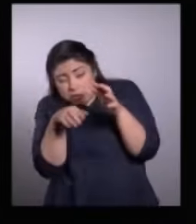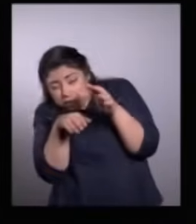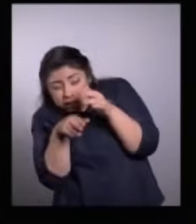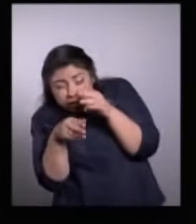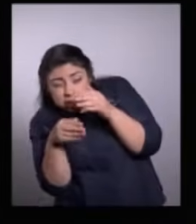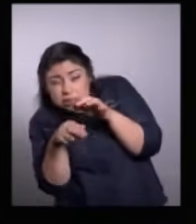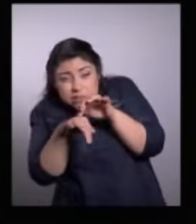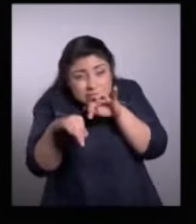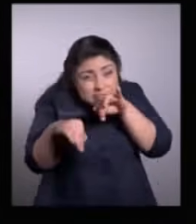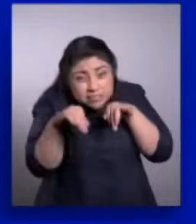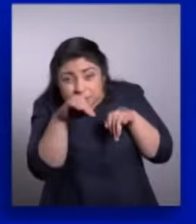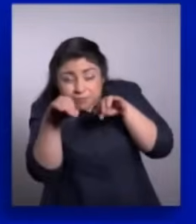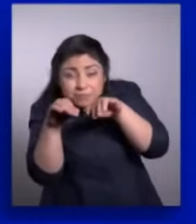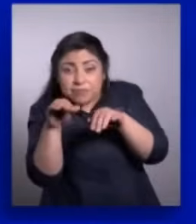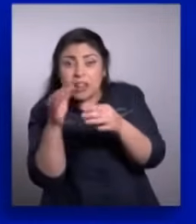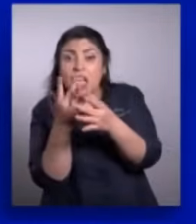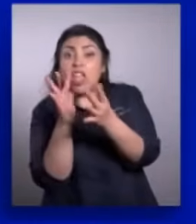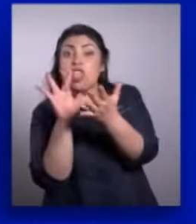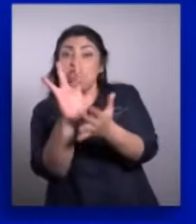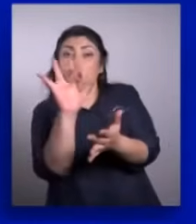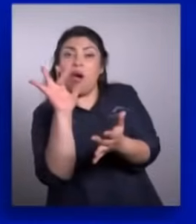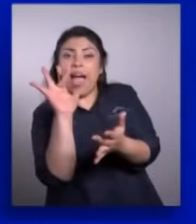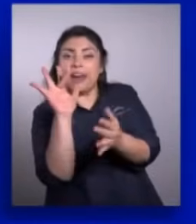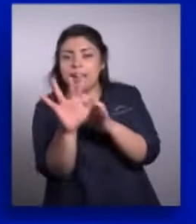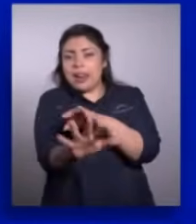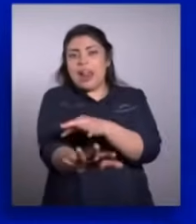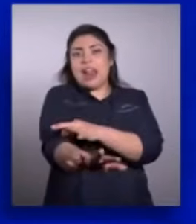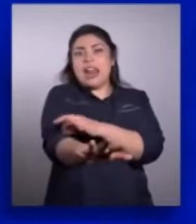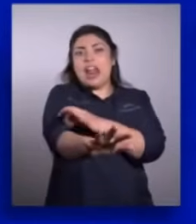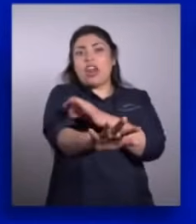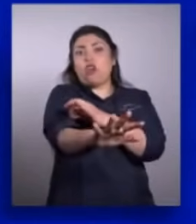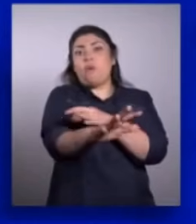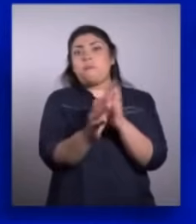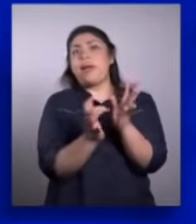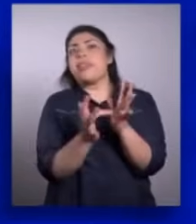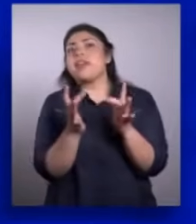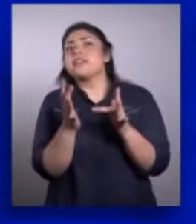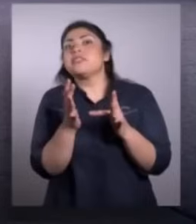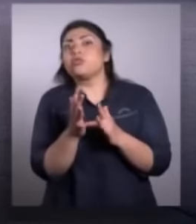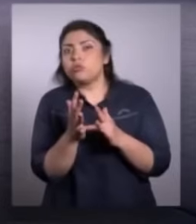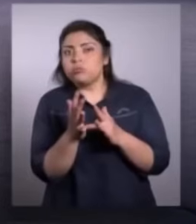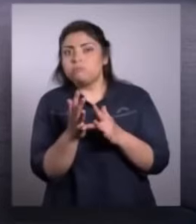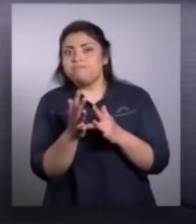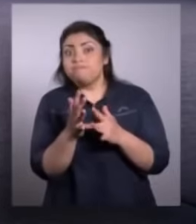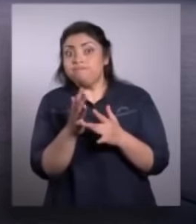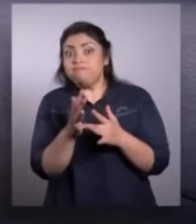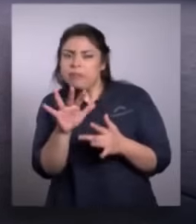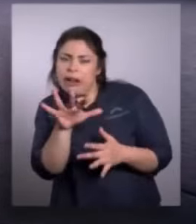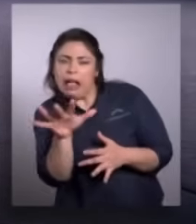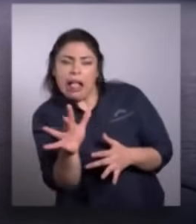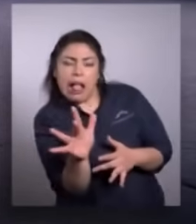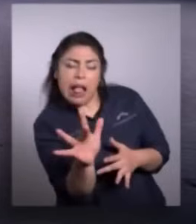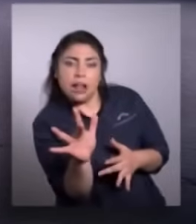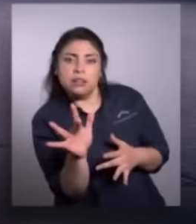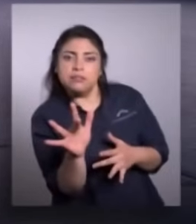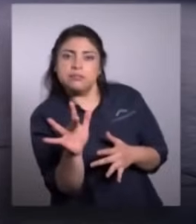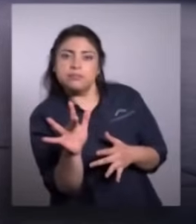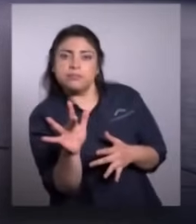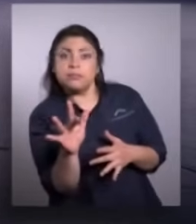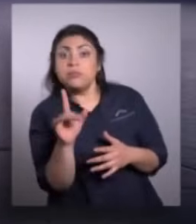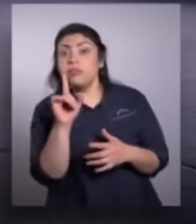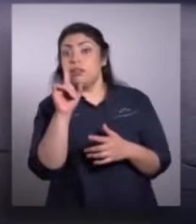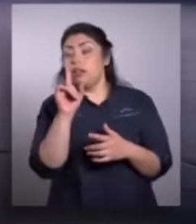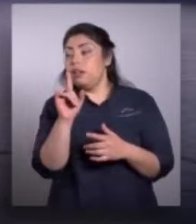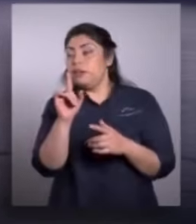para llegar a la casa de Jairo Y en el verso 49 dice así la escritura Estaba hablando aún cuando